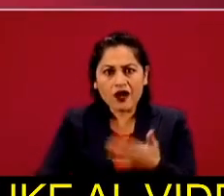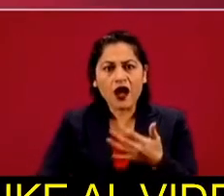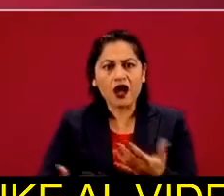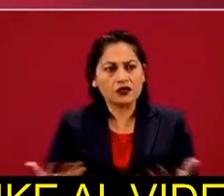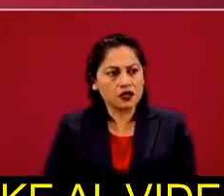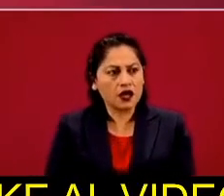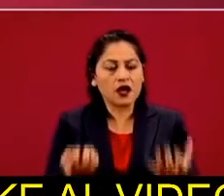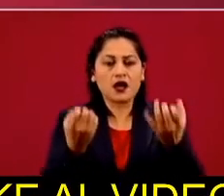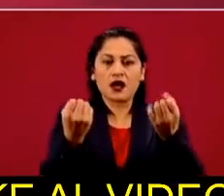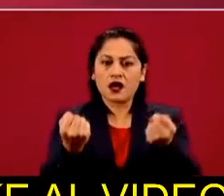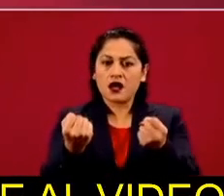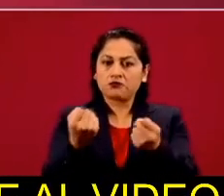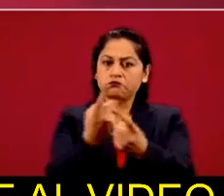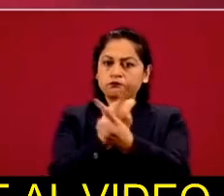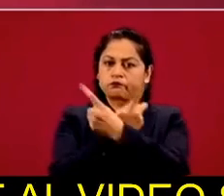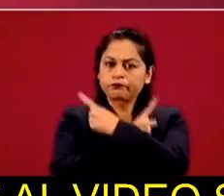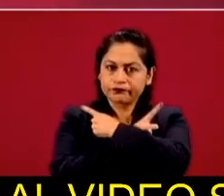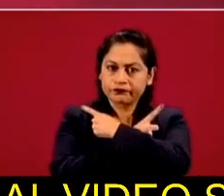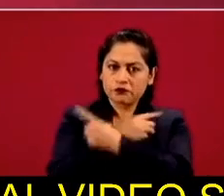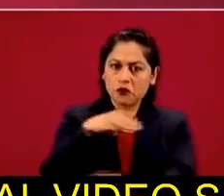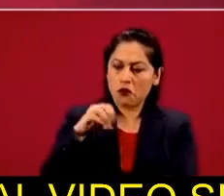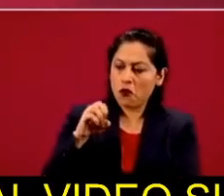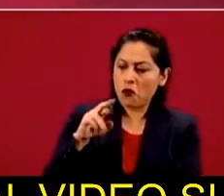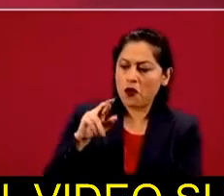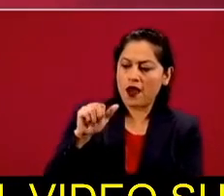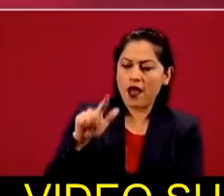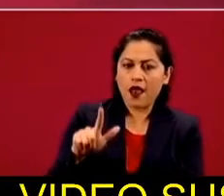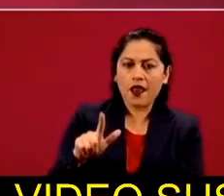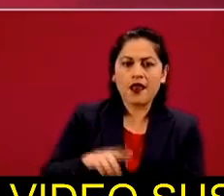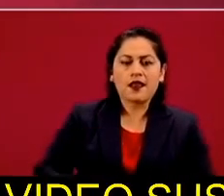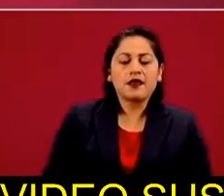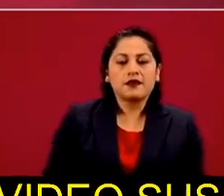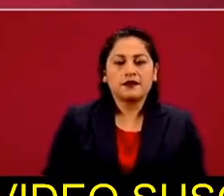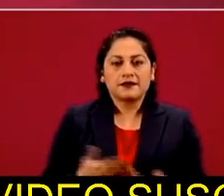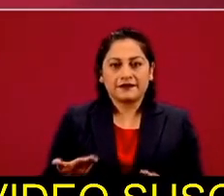me llamaron Mesías,